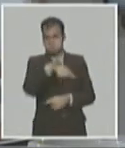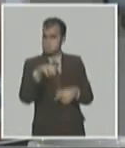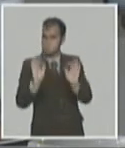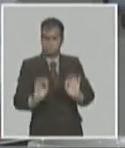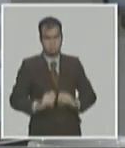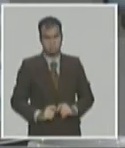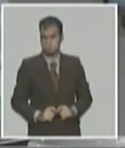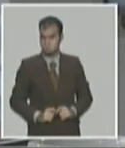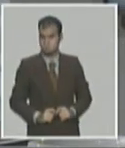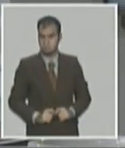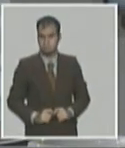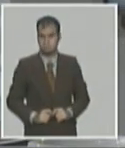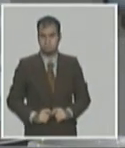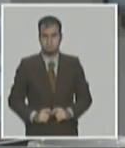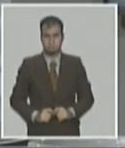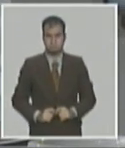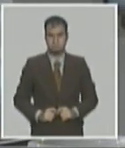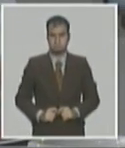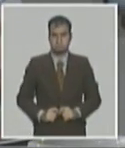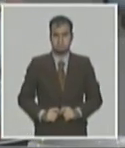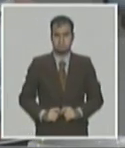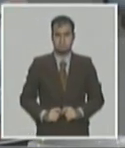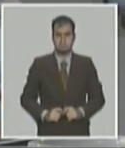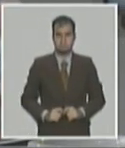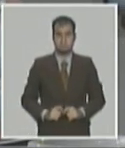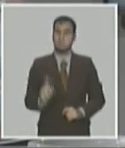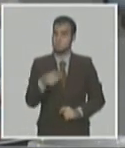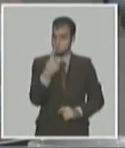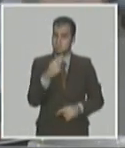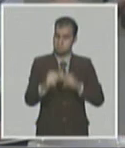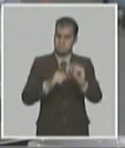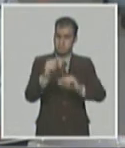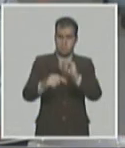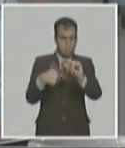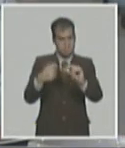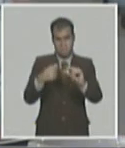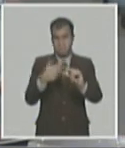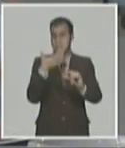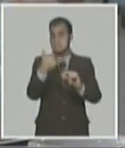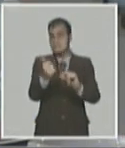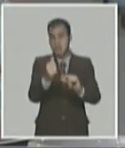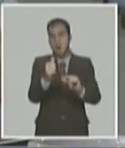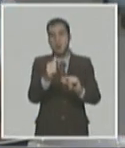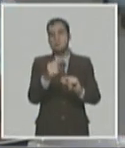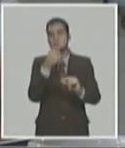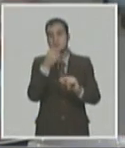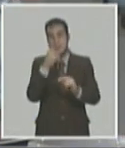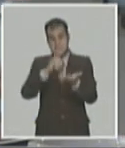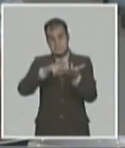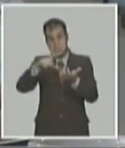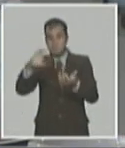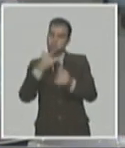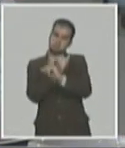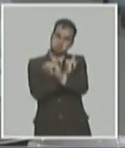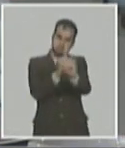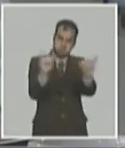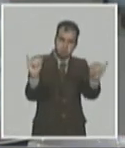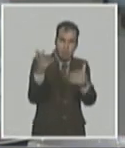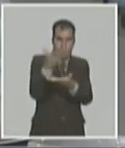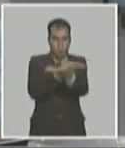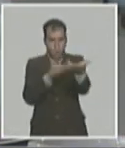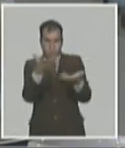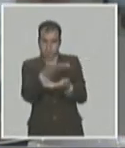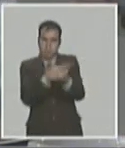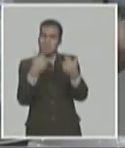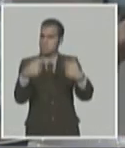también hacia el público externo. Y tenemos que lograr un proceso de informatización del partido en un primer momento, pero que tiene que llegar también